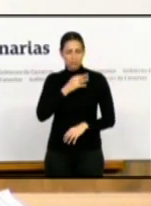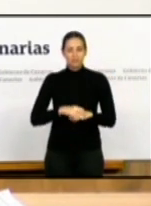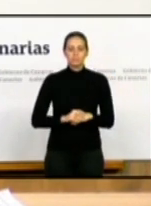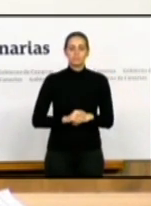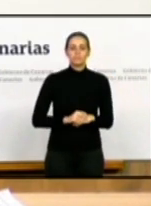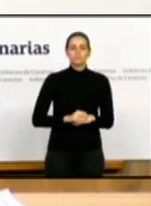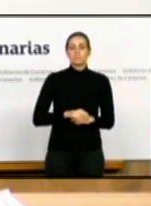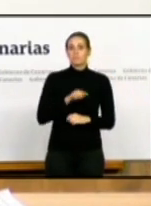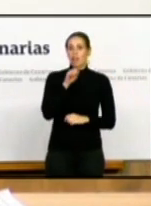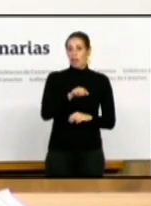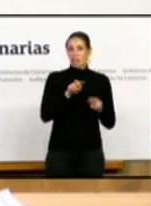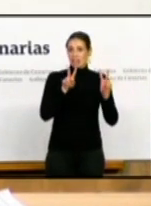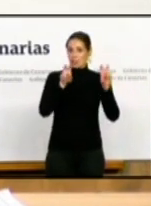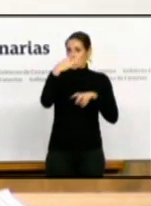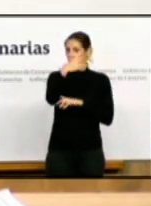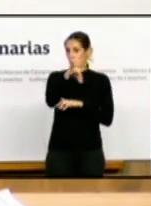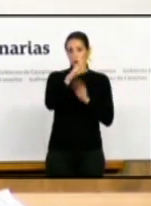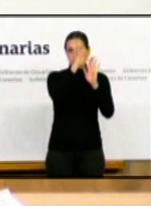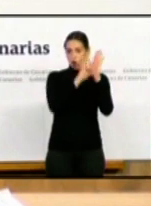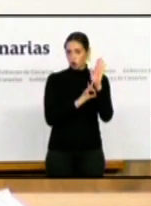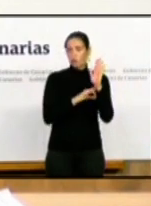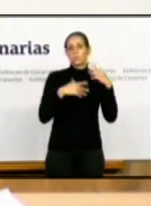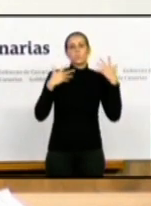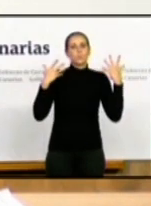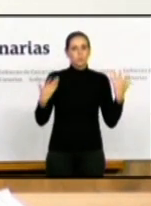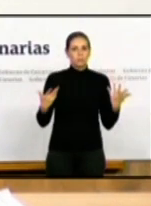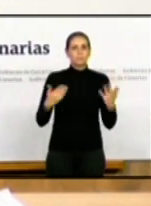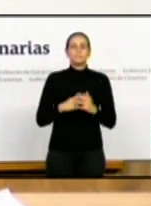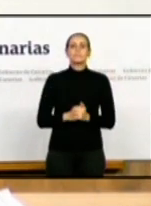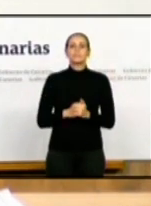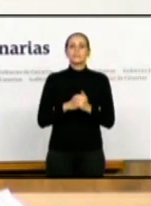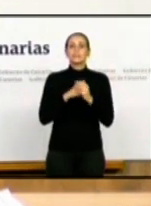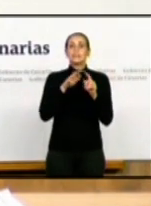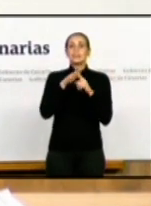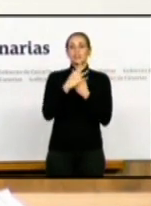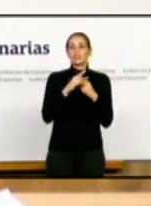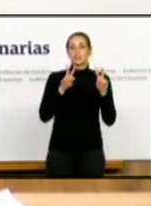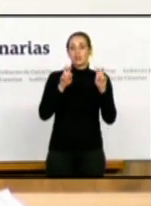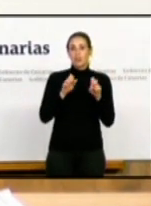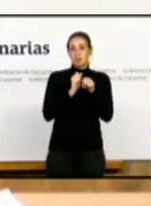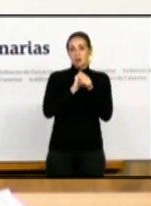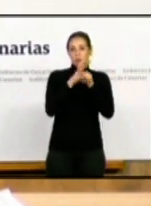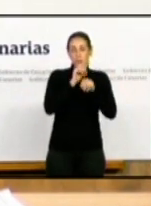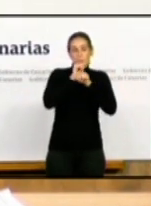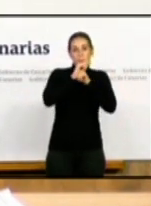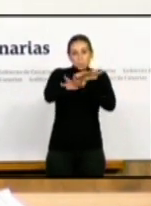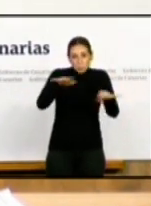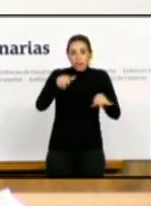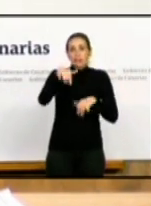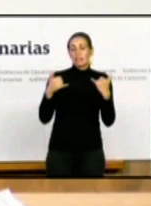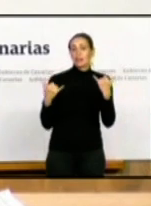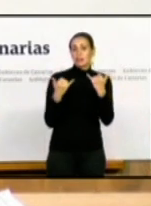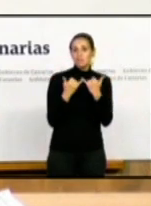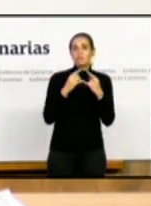un solo asunto en el orden del día y es la situación de la curva pandémica en la isla de Tenerife y las